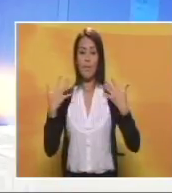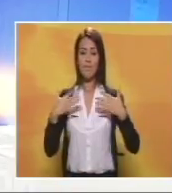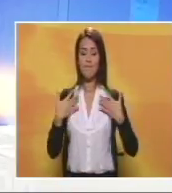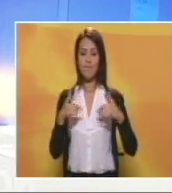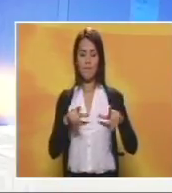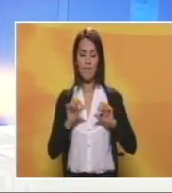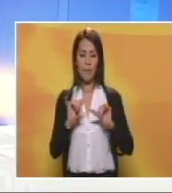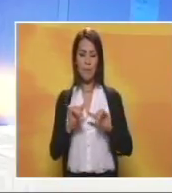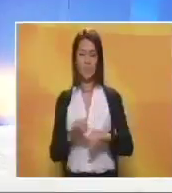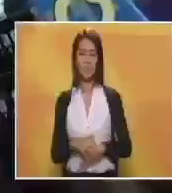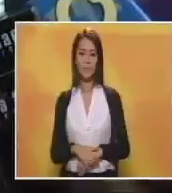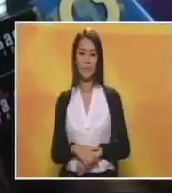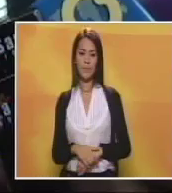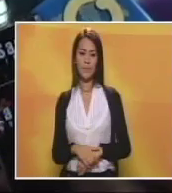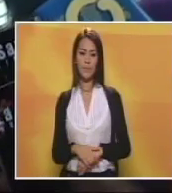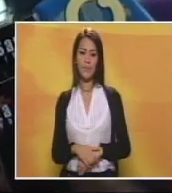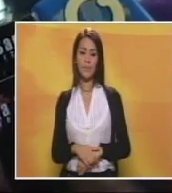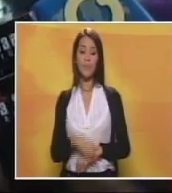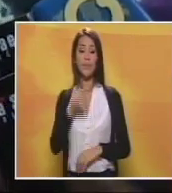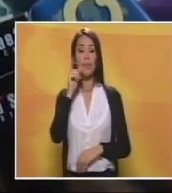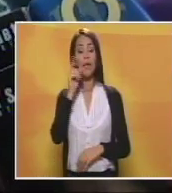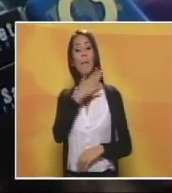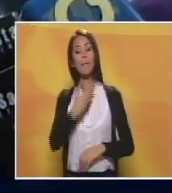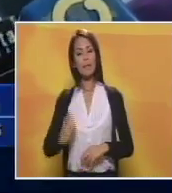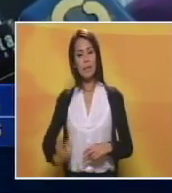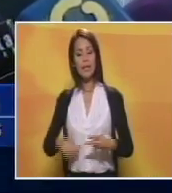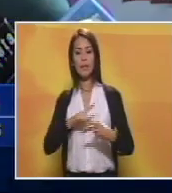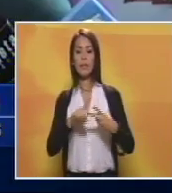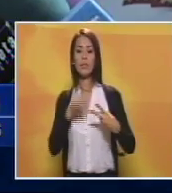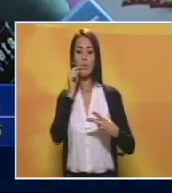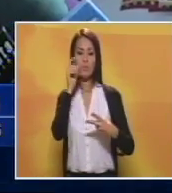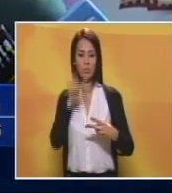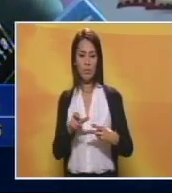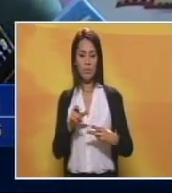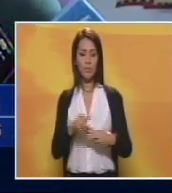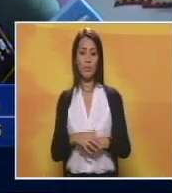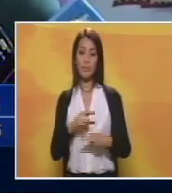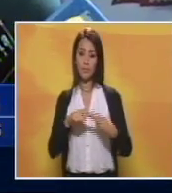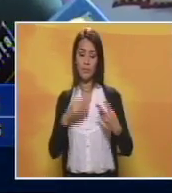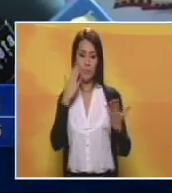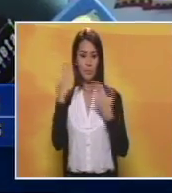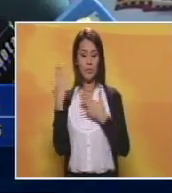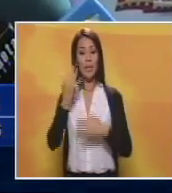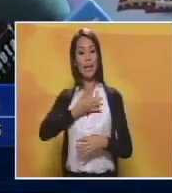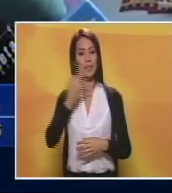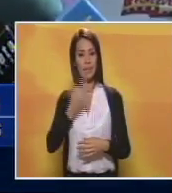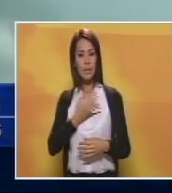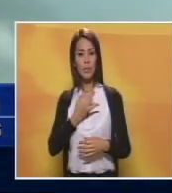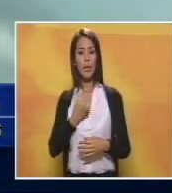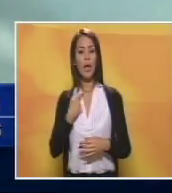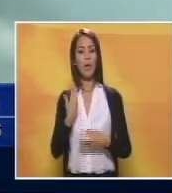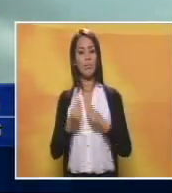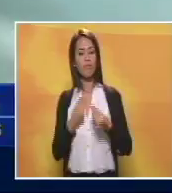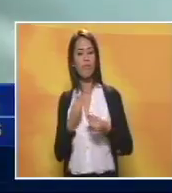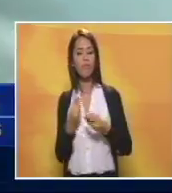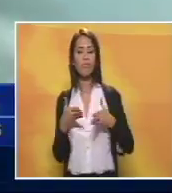propios y visitantes. Tanto Cabello como la presidenta de la Fundación Nuestra Tierra, Leudis González, aseguraron que la implementación de una ruta ecoturística en la